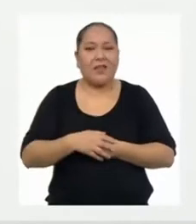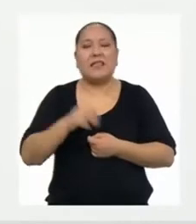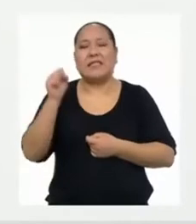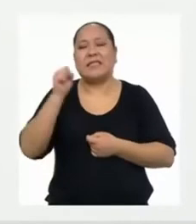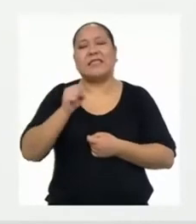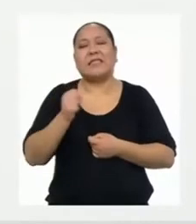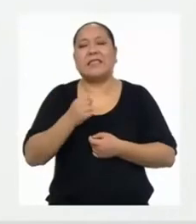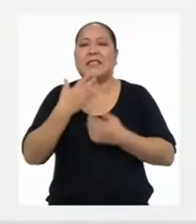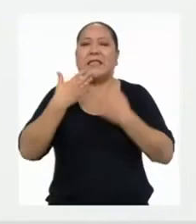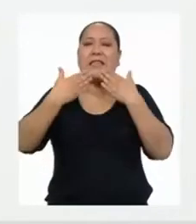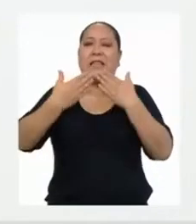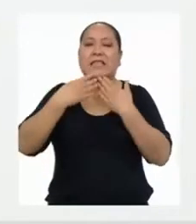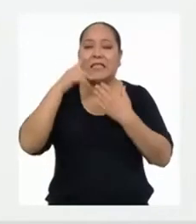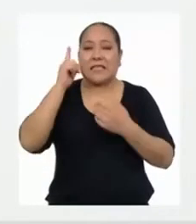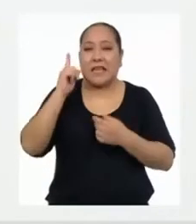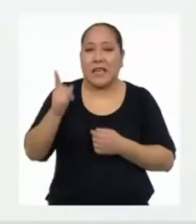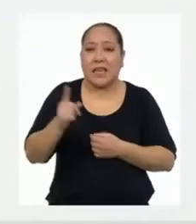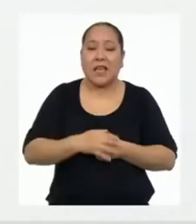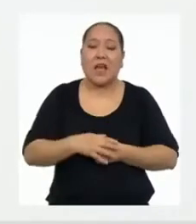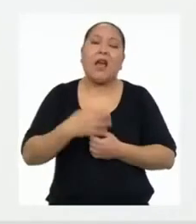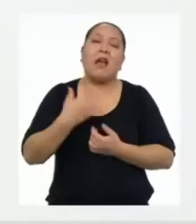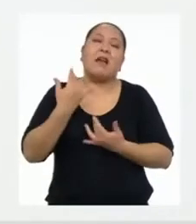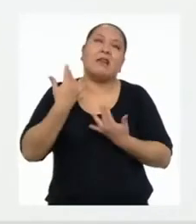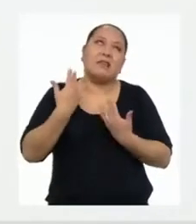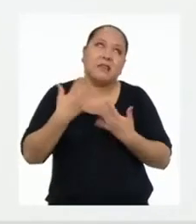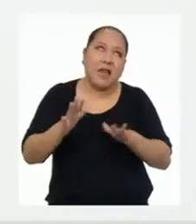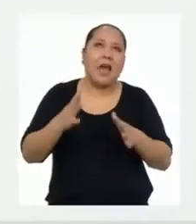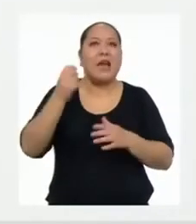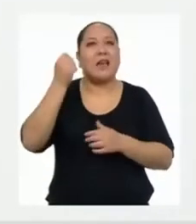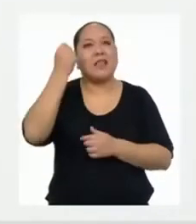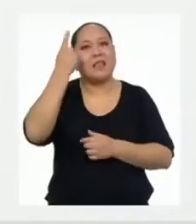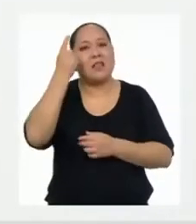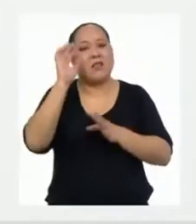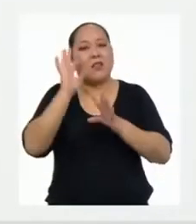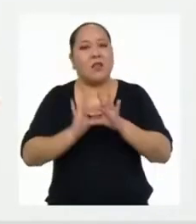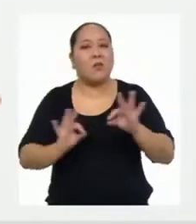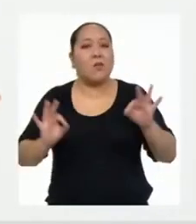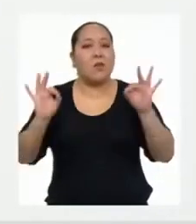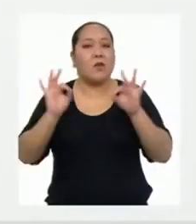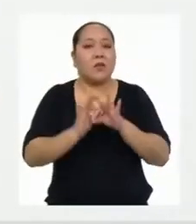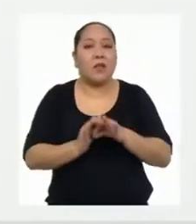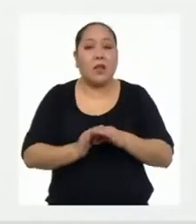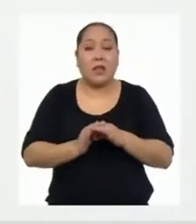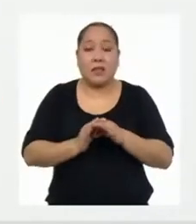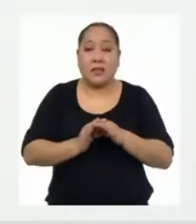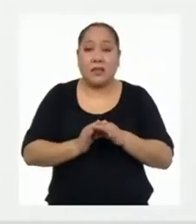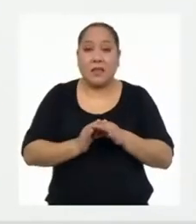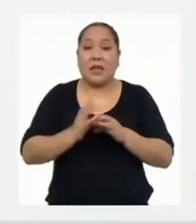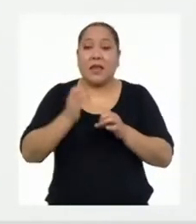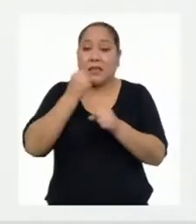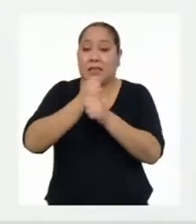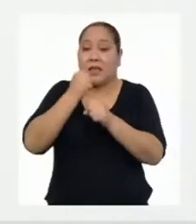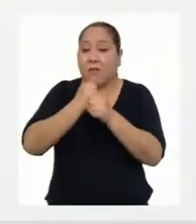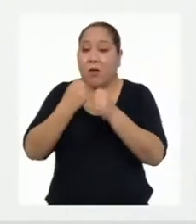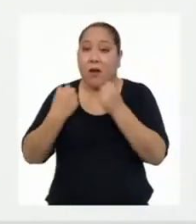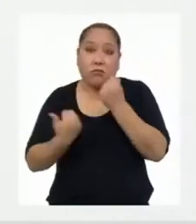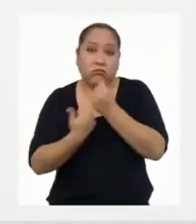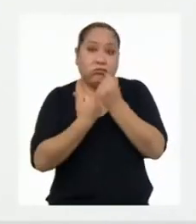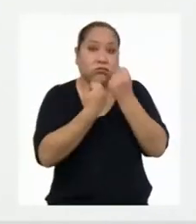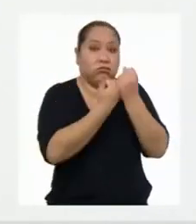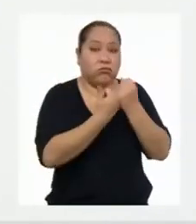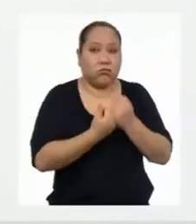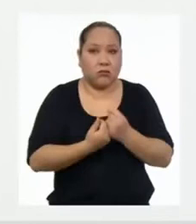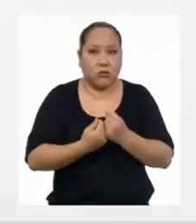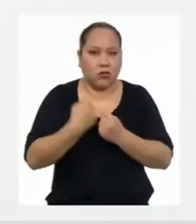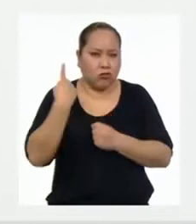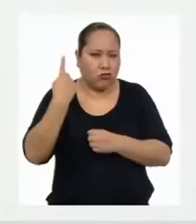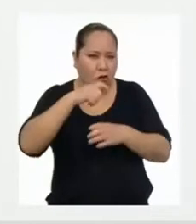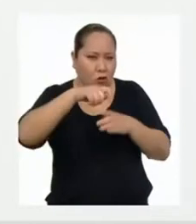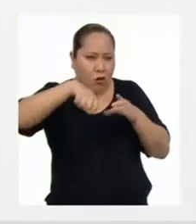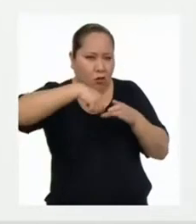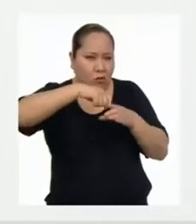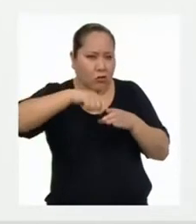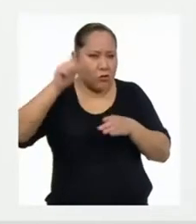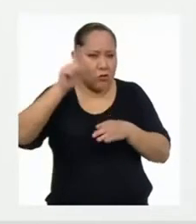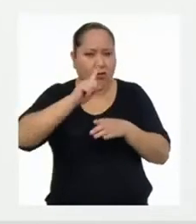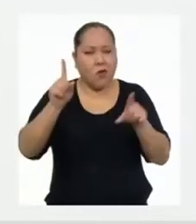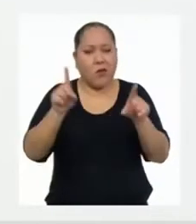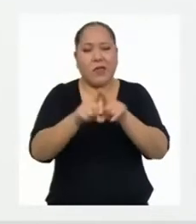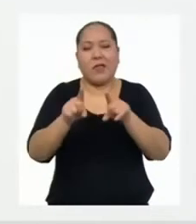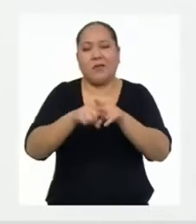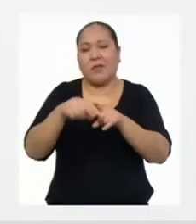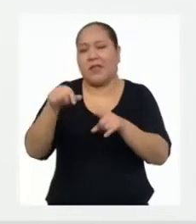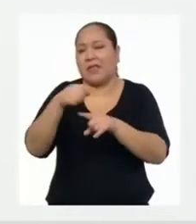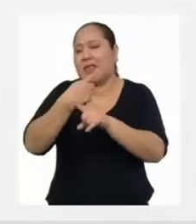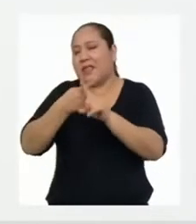Gracias a ella, ahora entiendo lo importante que es trabajar de manera colaborativa, no solo en la cocina, sino en otras